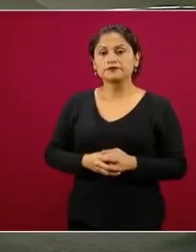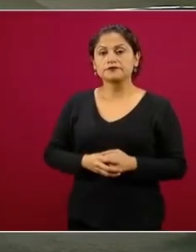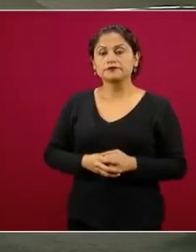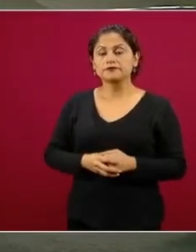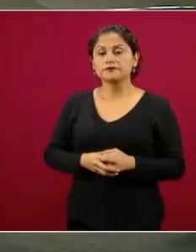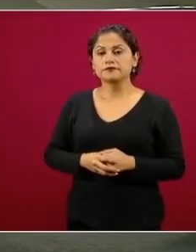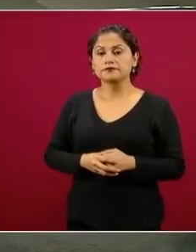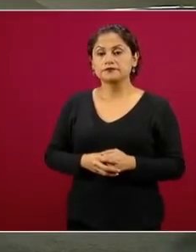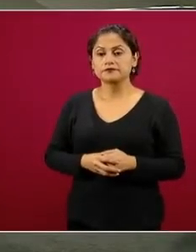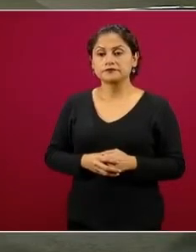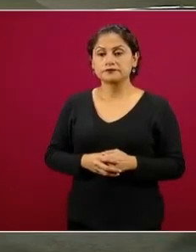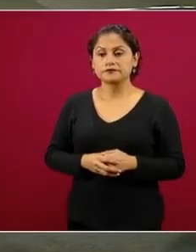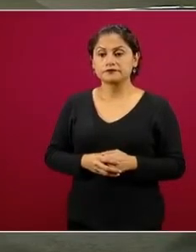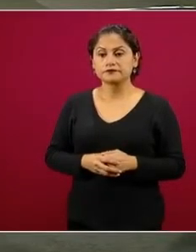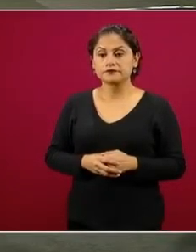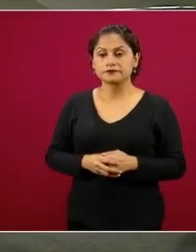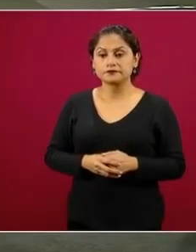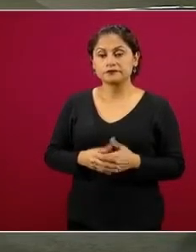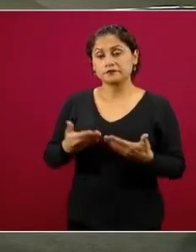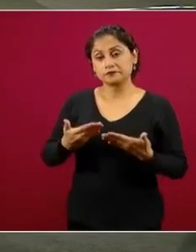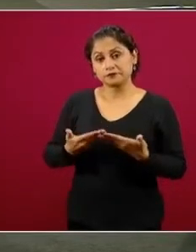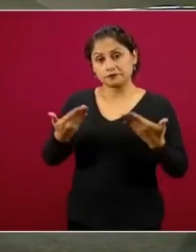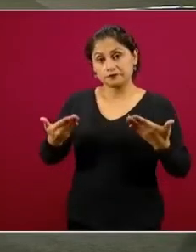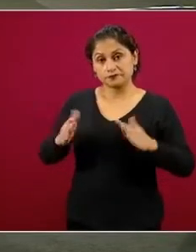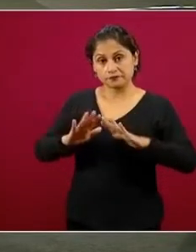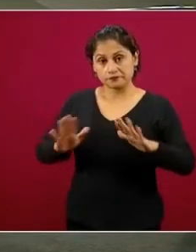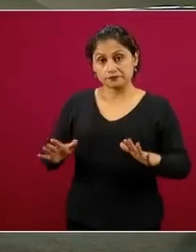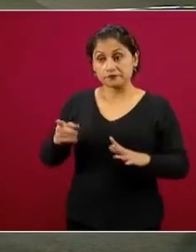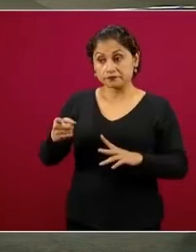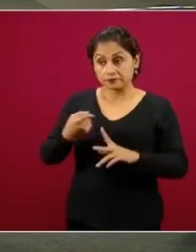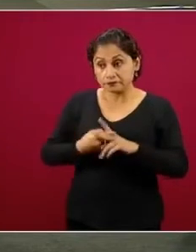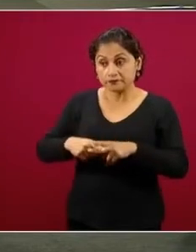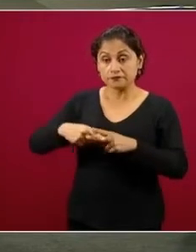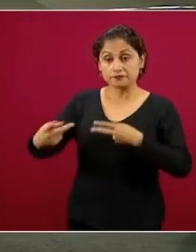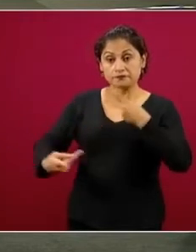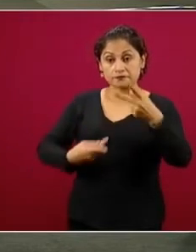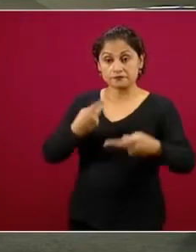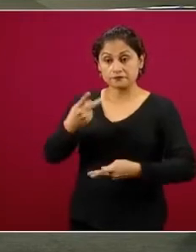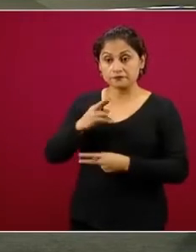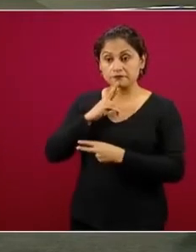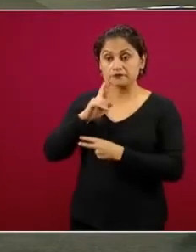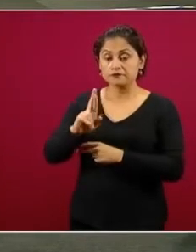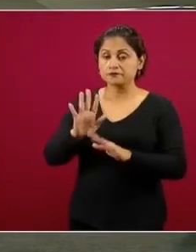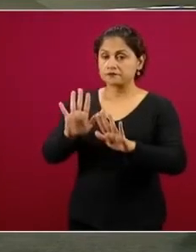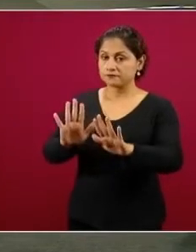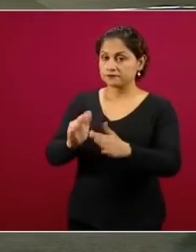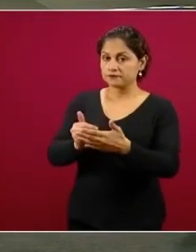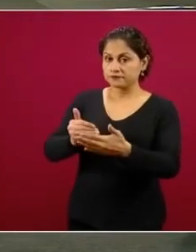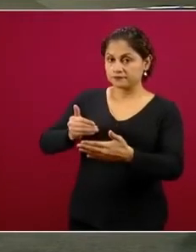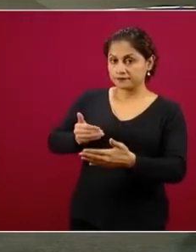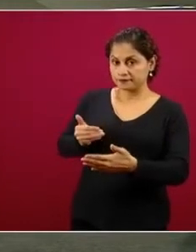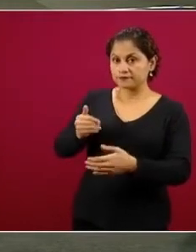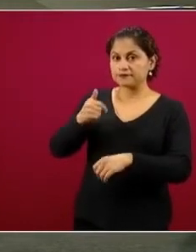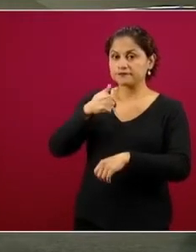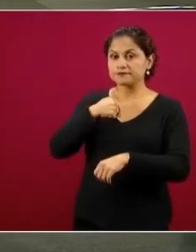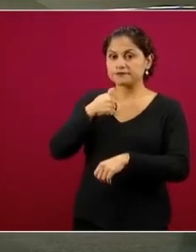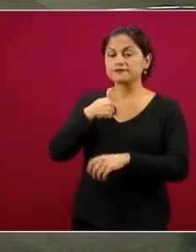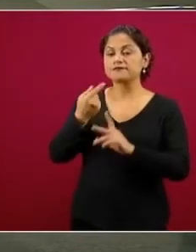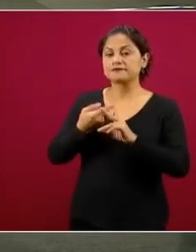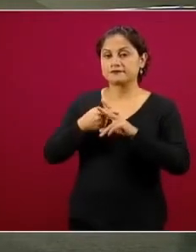Pues aquí estamos. Antes de empezar con las preguntas y respuestas, aprovecho estos 2 minutos antes de las